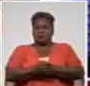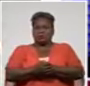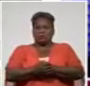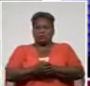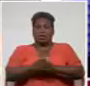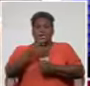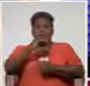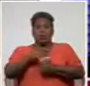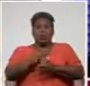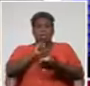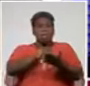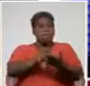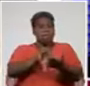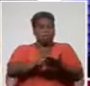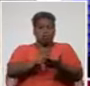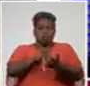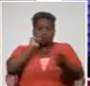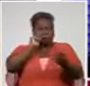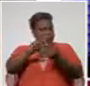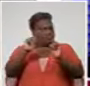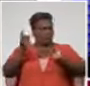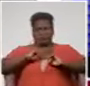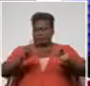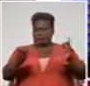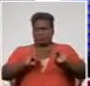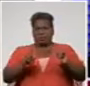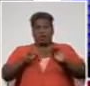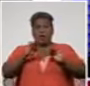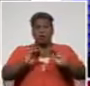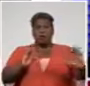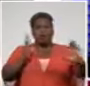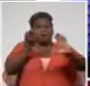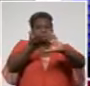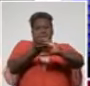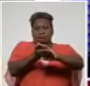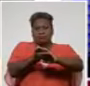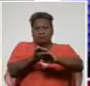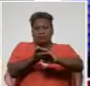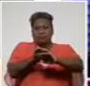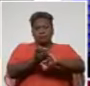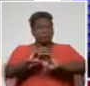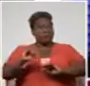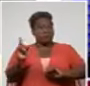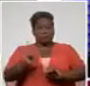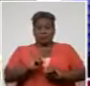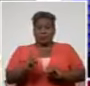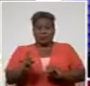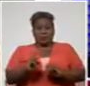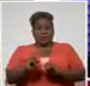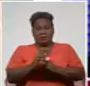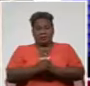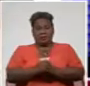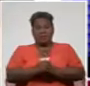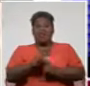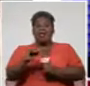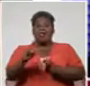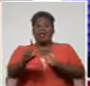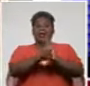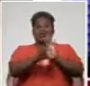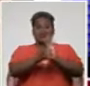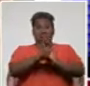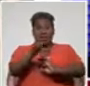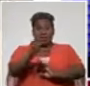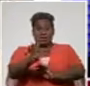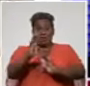motivo de multar, no es motivo de sancionar con las medidas que hemos estado anunciando del decreto 14, pero hay